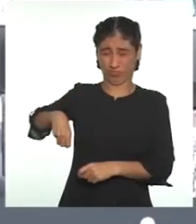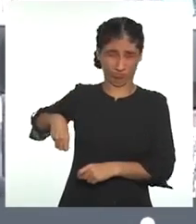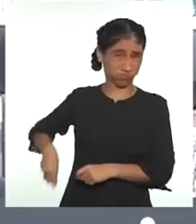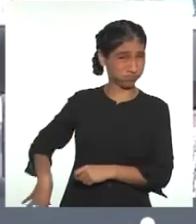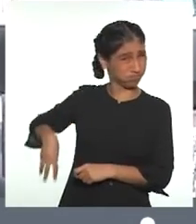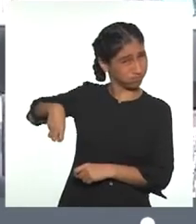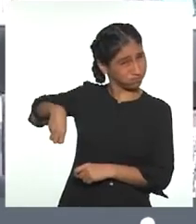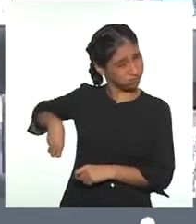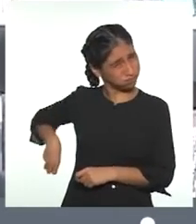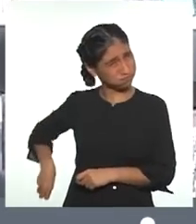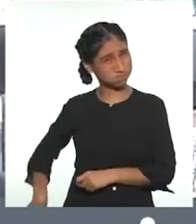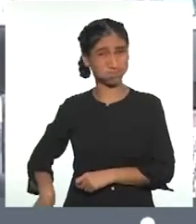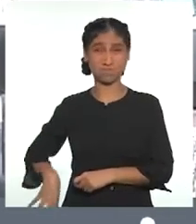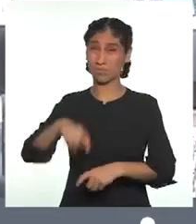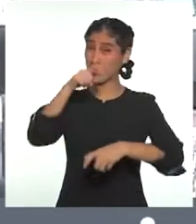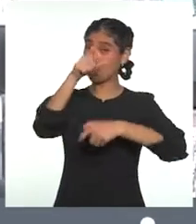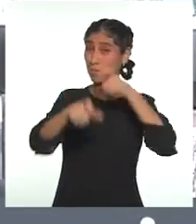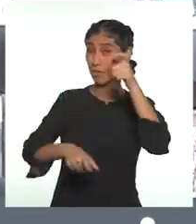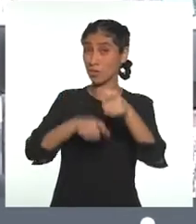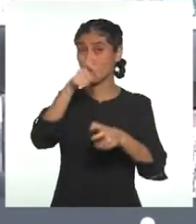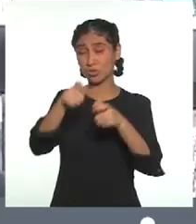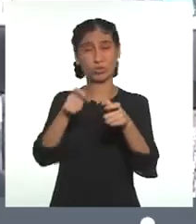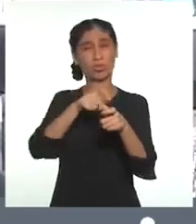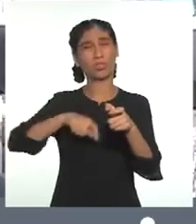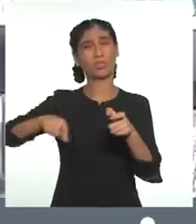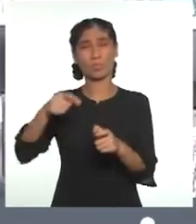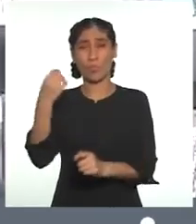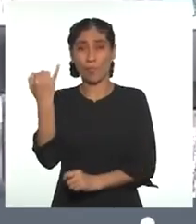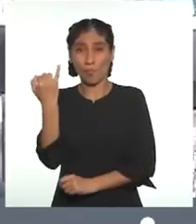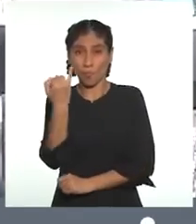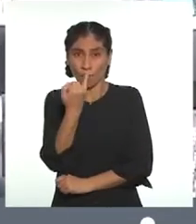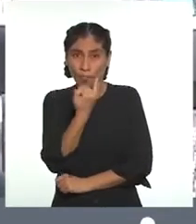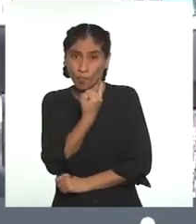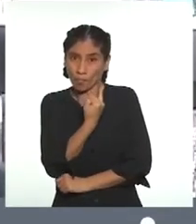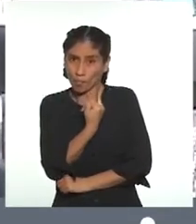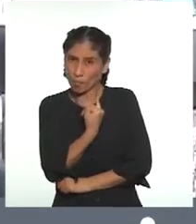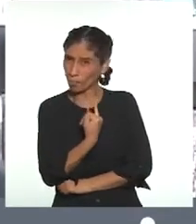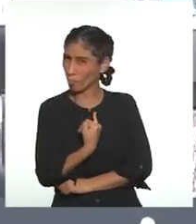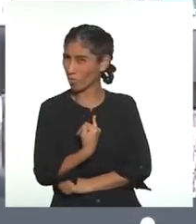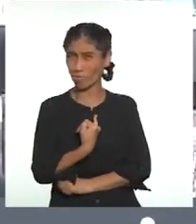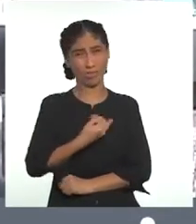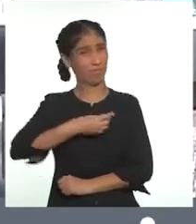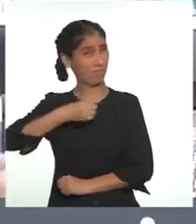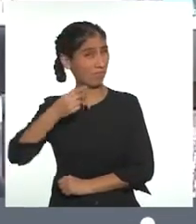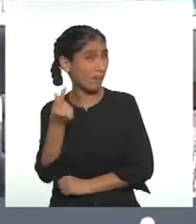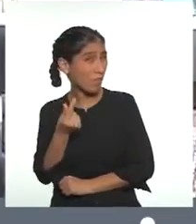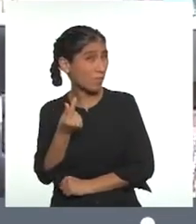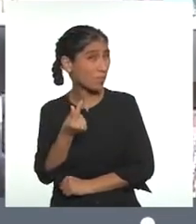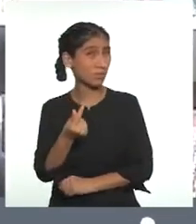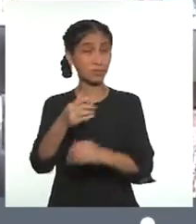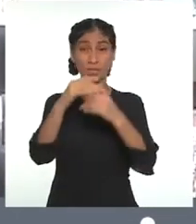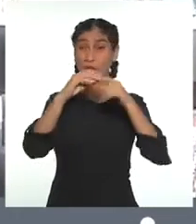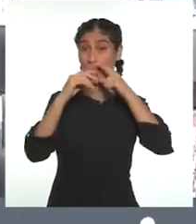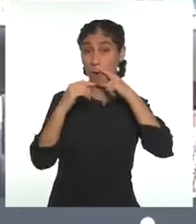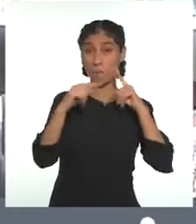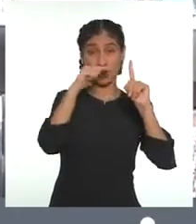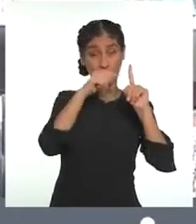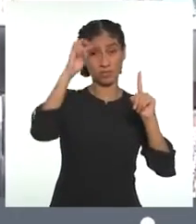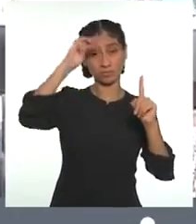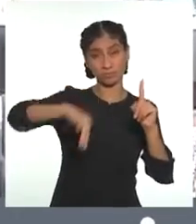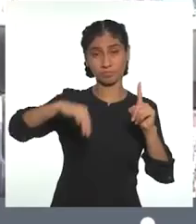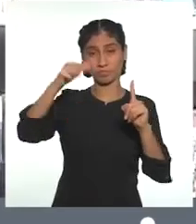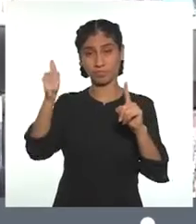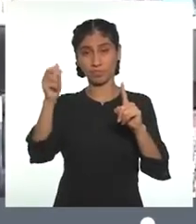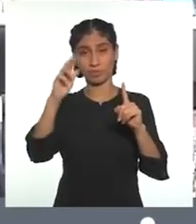diarreas severas que llevaban al paciente a un cuadro de deshidratación aguda. Según el